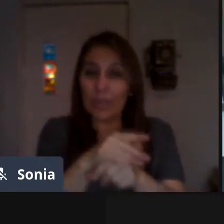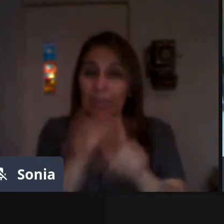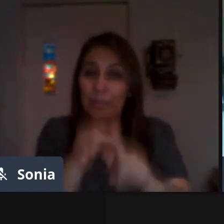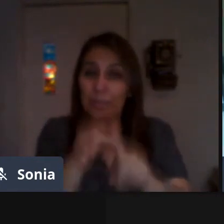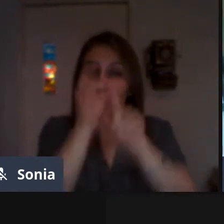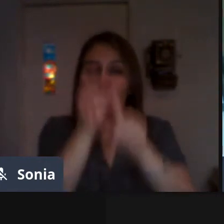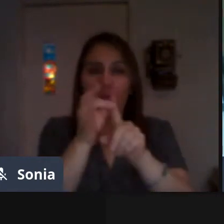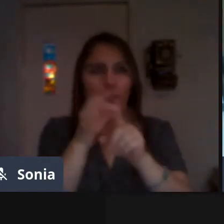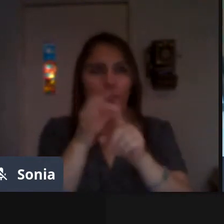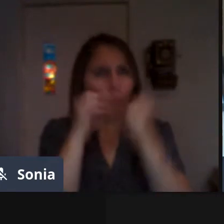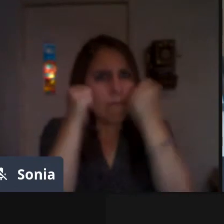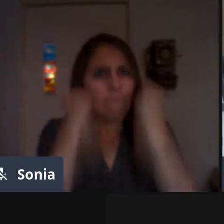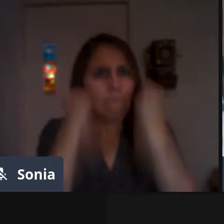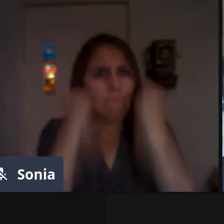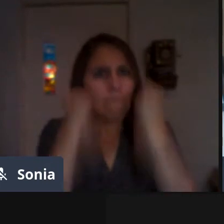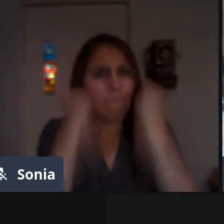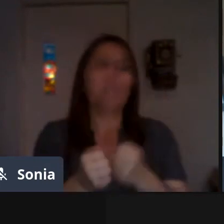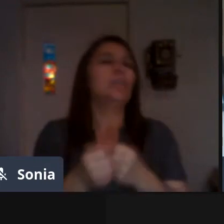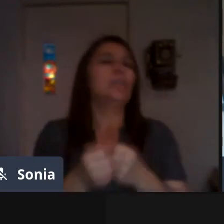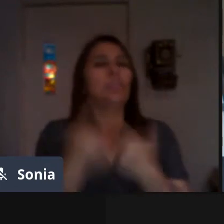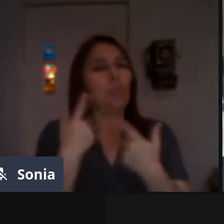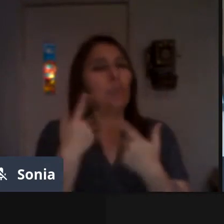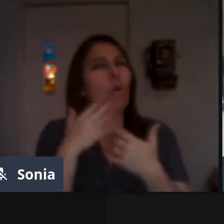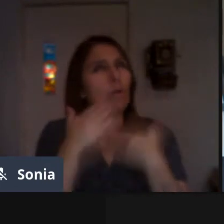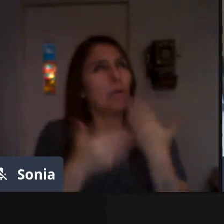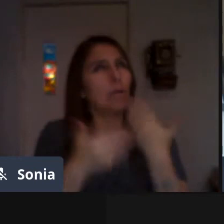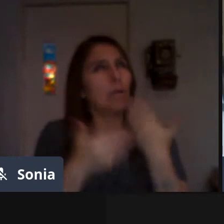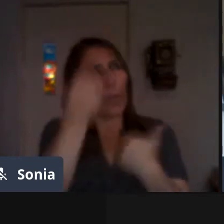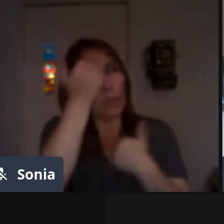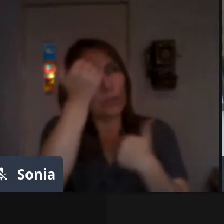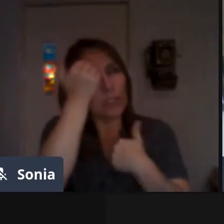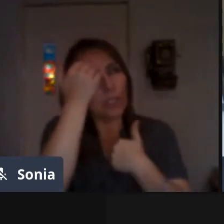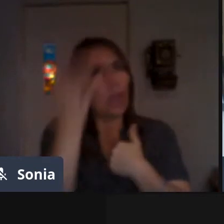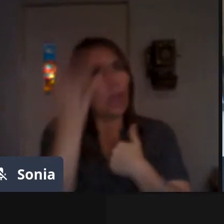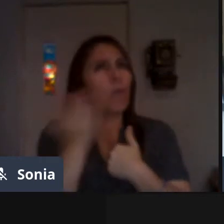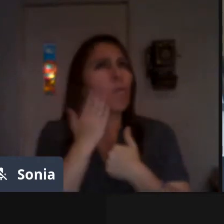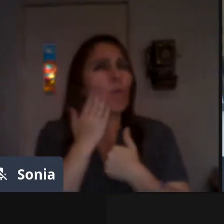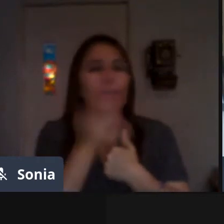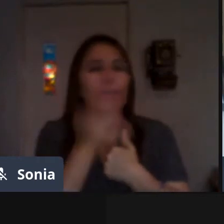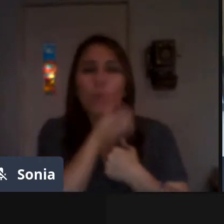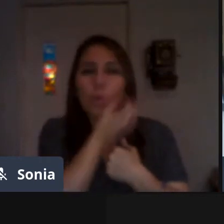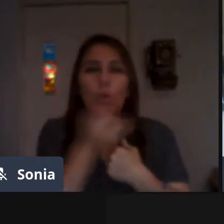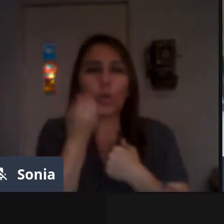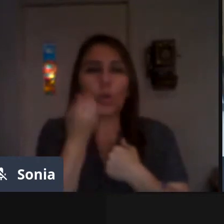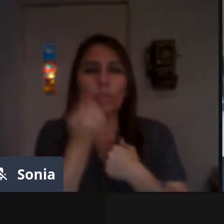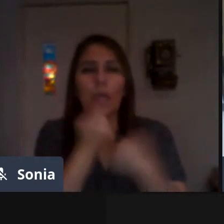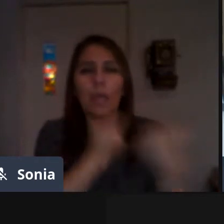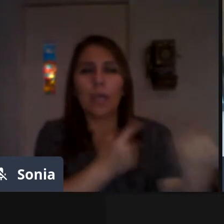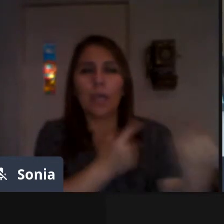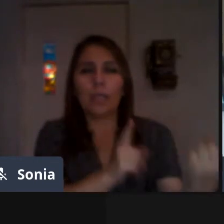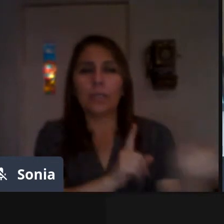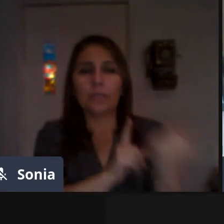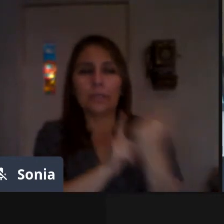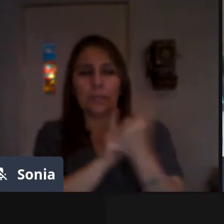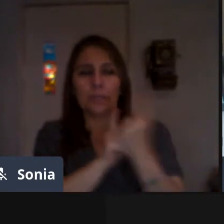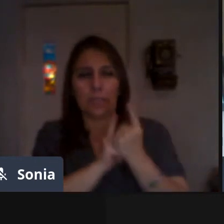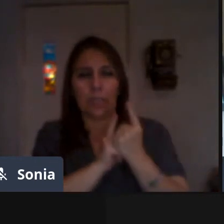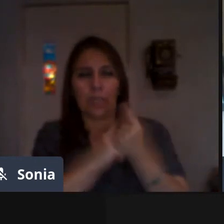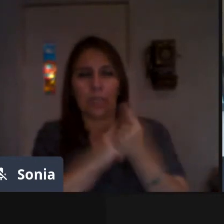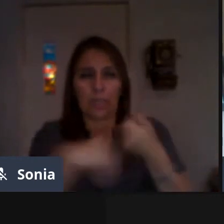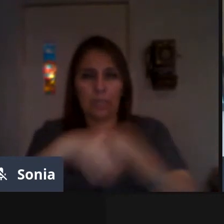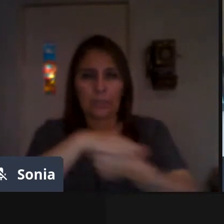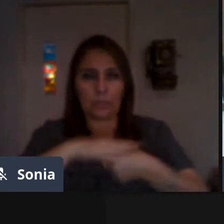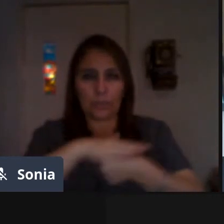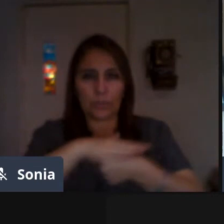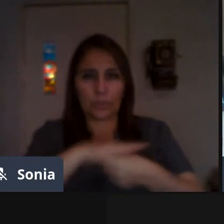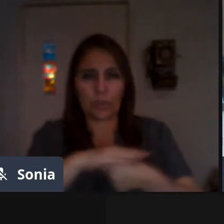consciente y en qué momento los ha olvidado se acercó en su situación atrapó en un momento